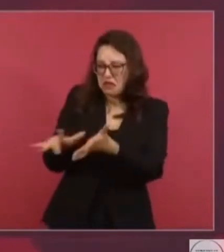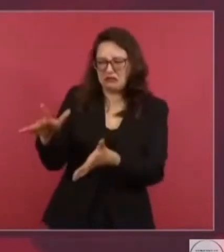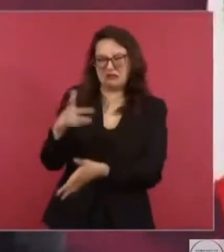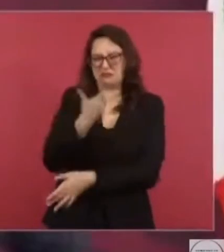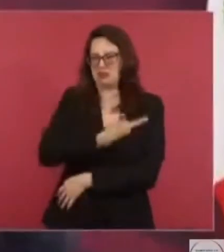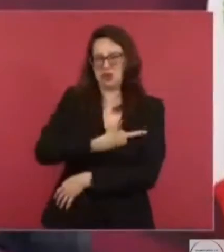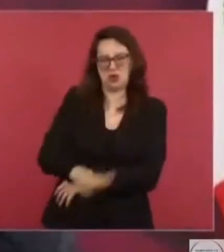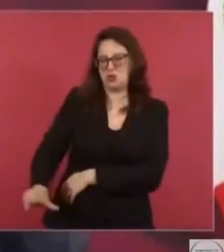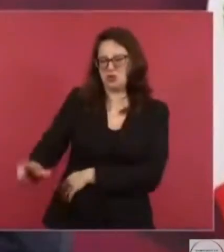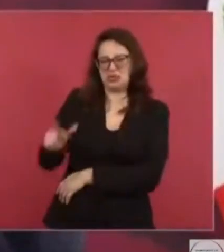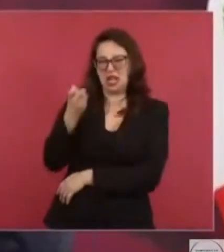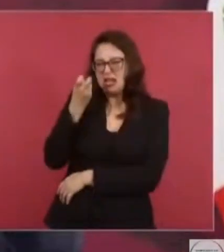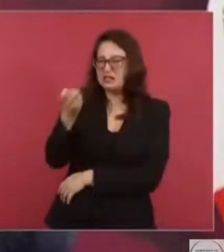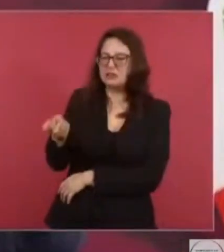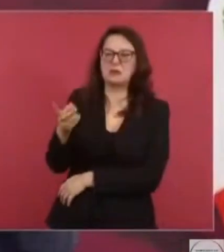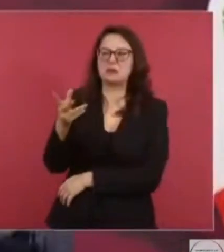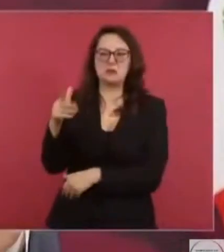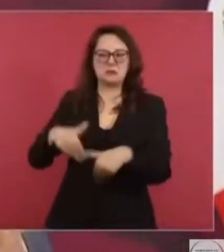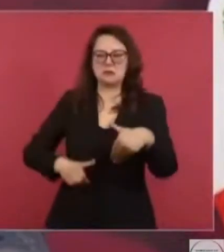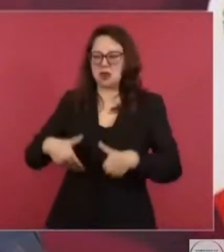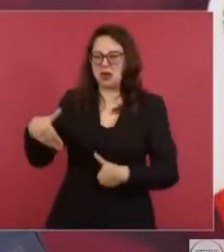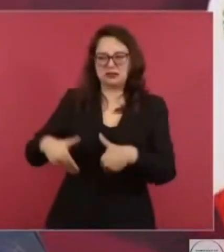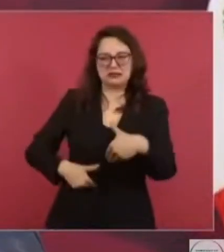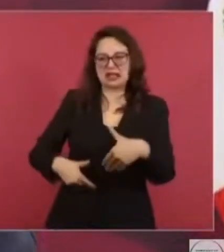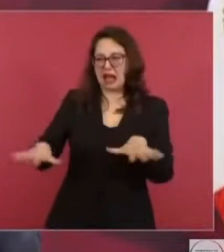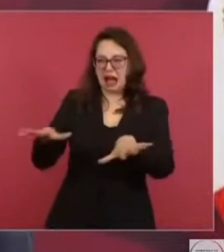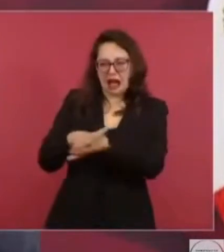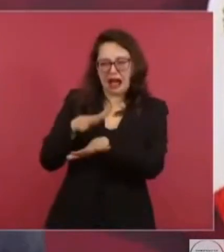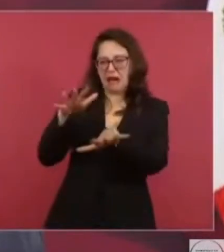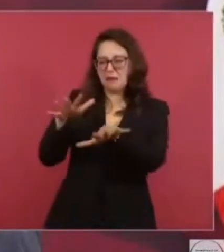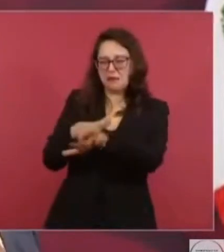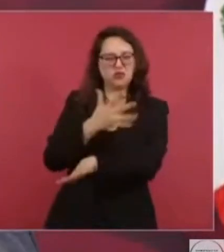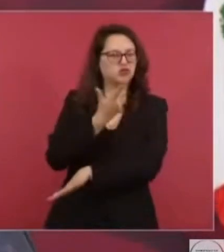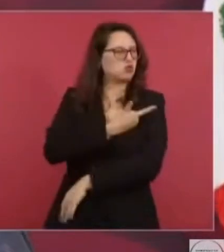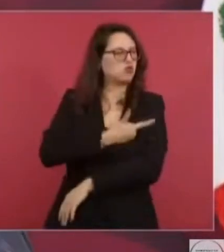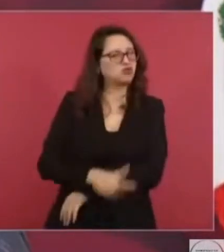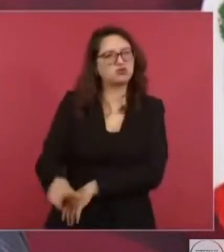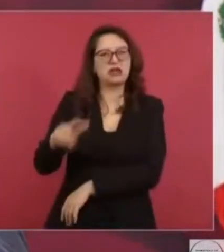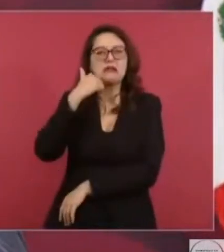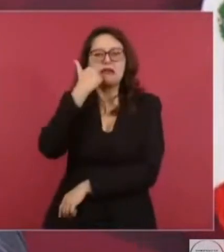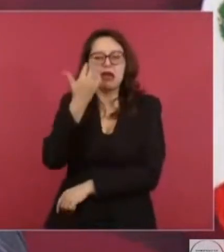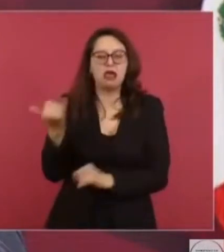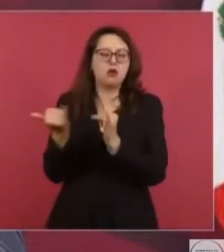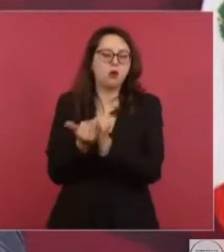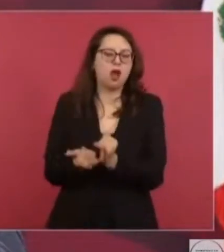y le molesta la transformación, le molestan los cambios.